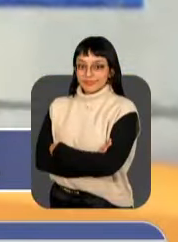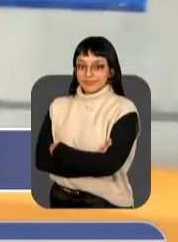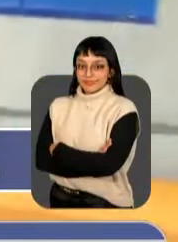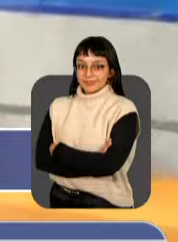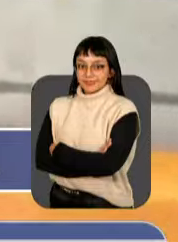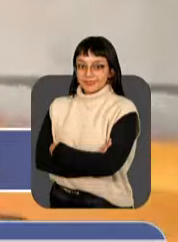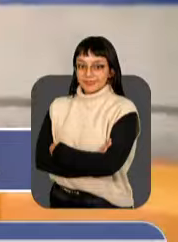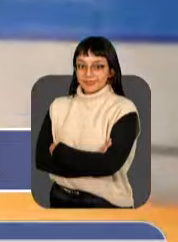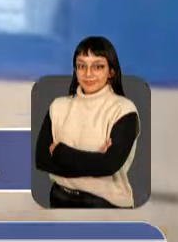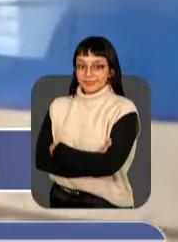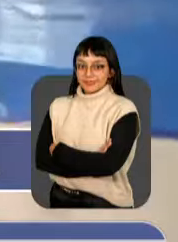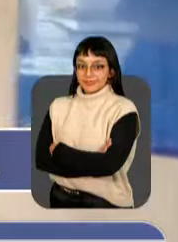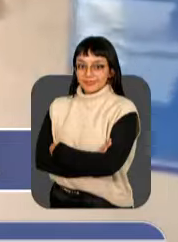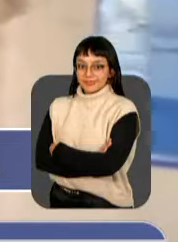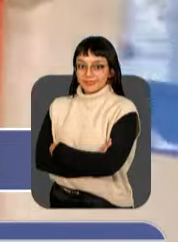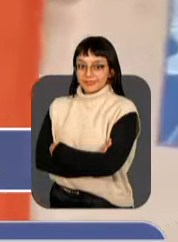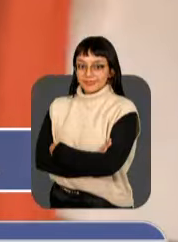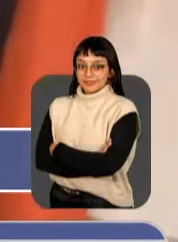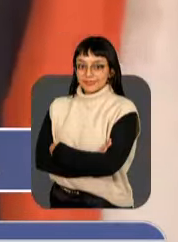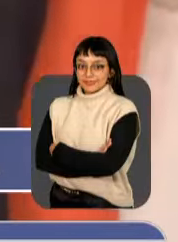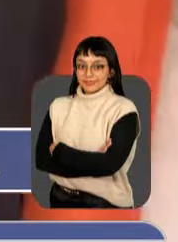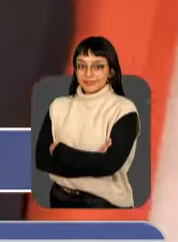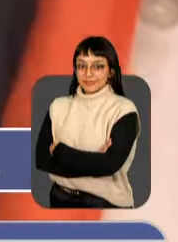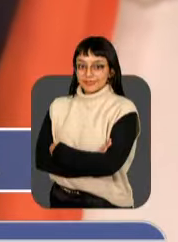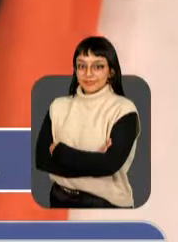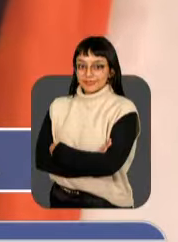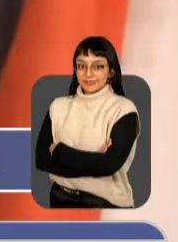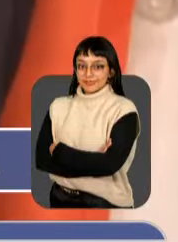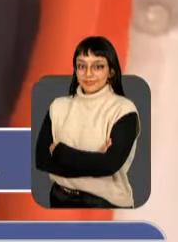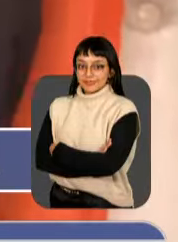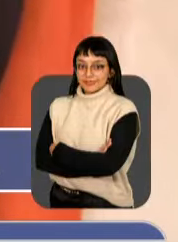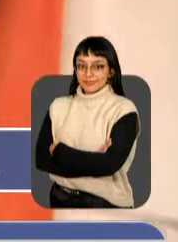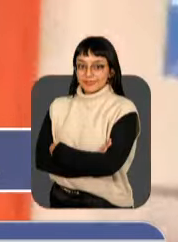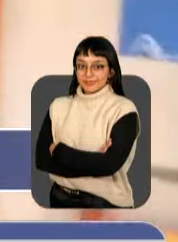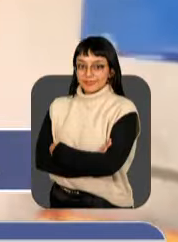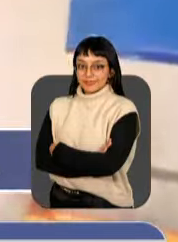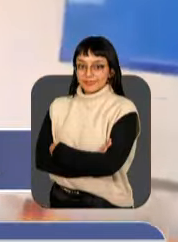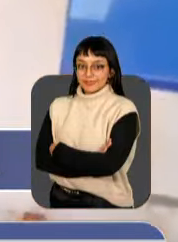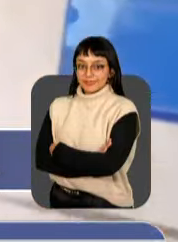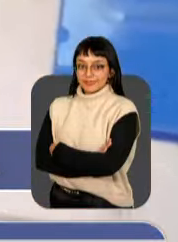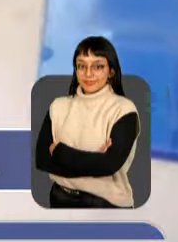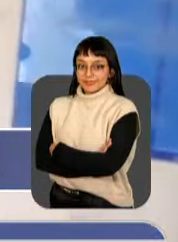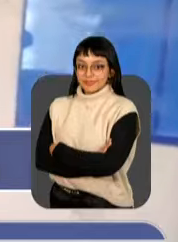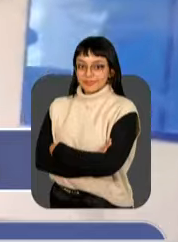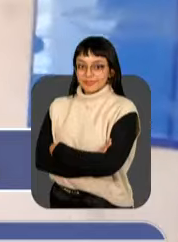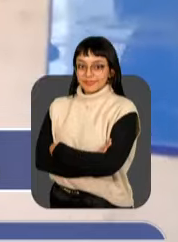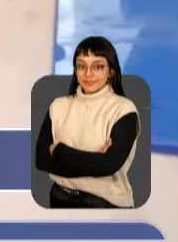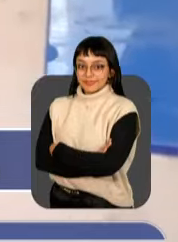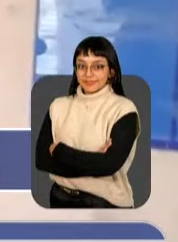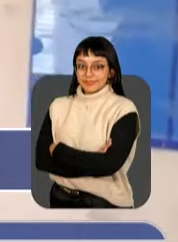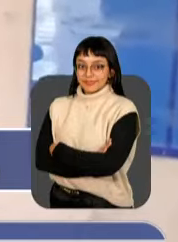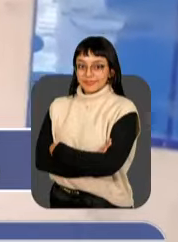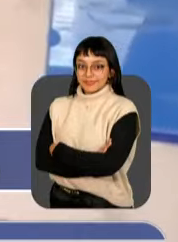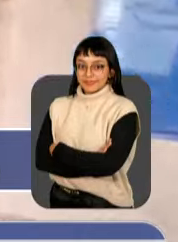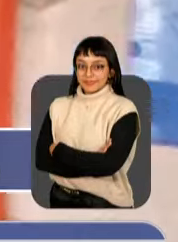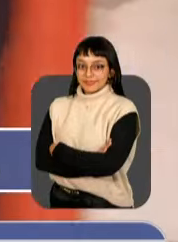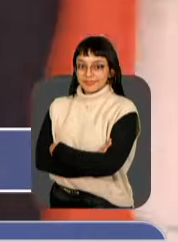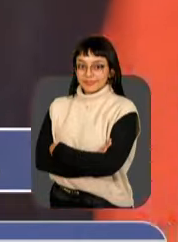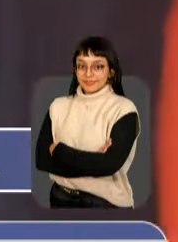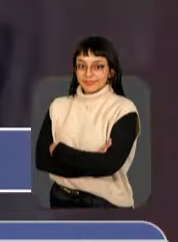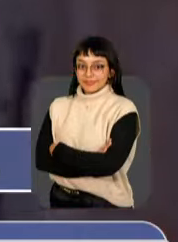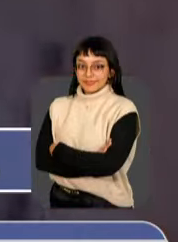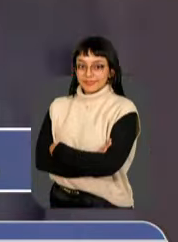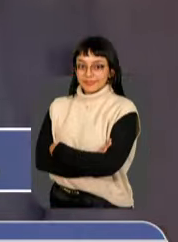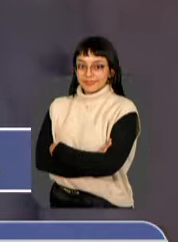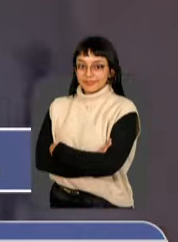que el exfutbolista pasará a estar en prisión preventiva debido a la gravedad del hecho, a la gravedad del delito que denuncia la víctima,